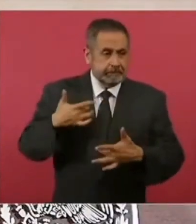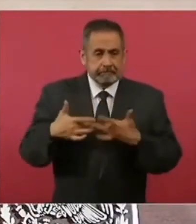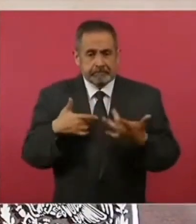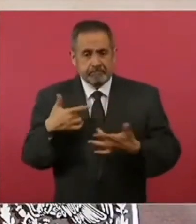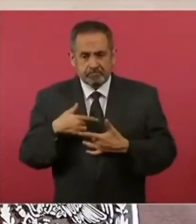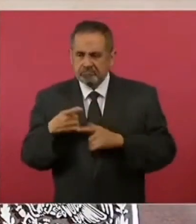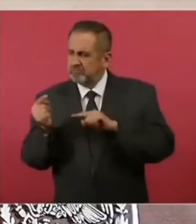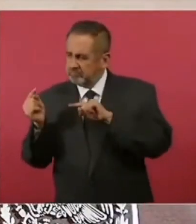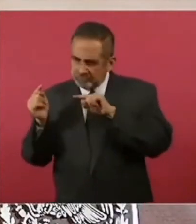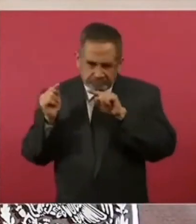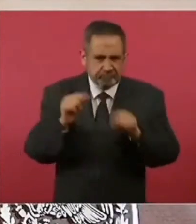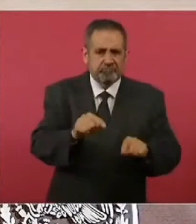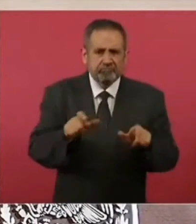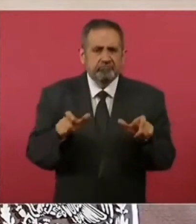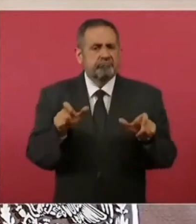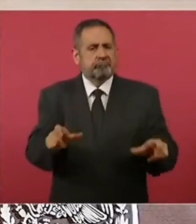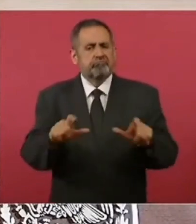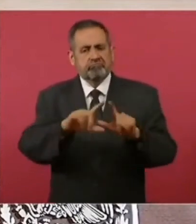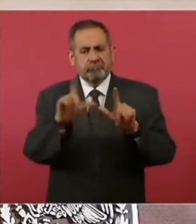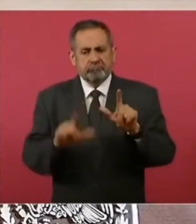Y